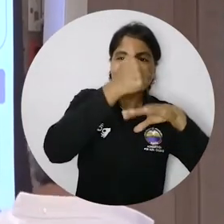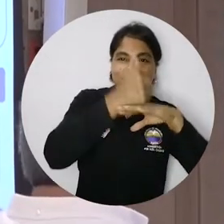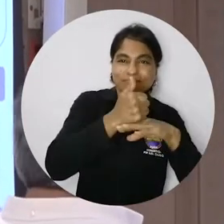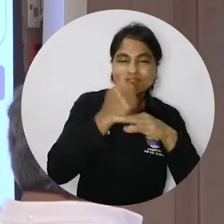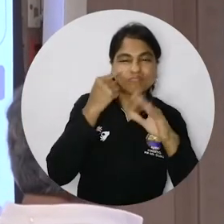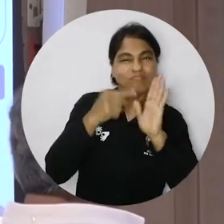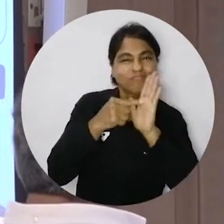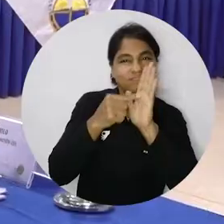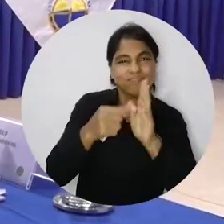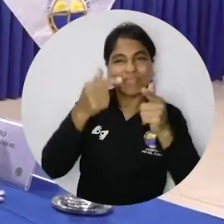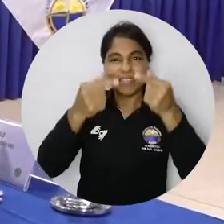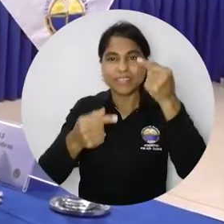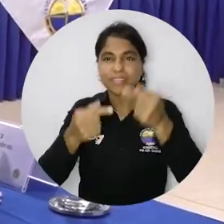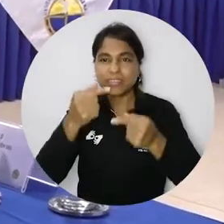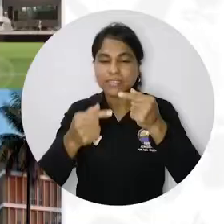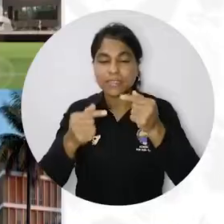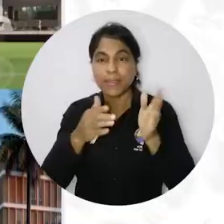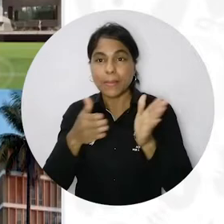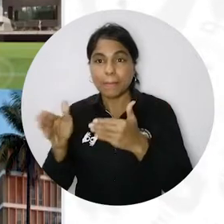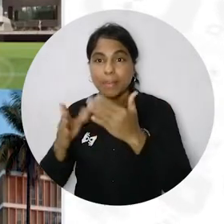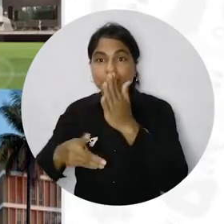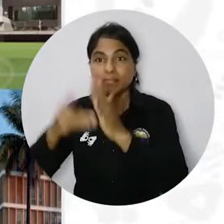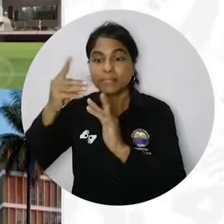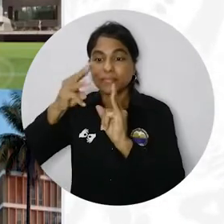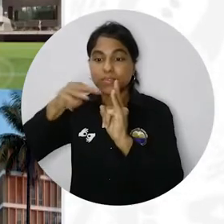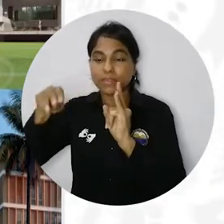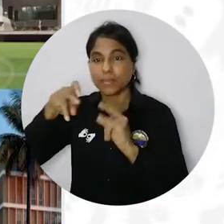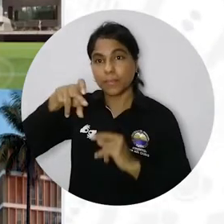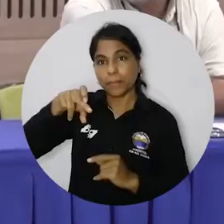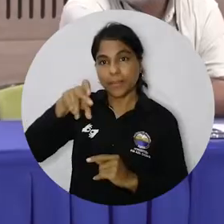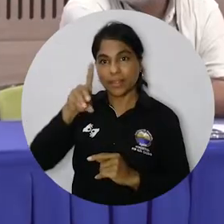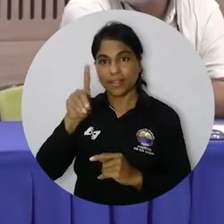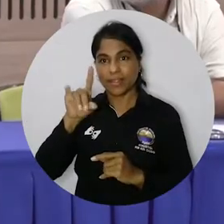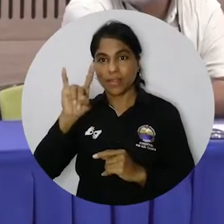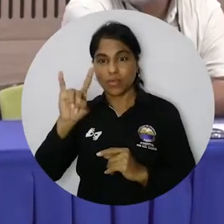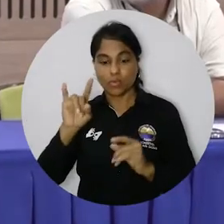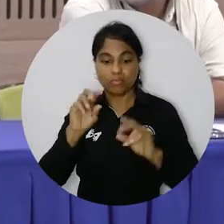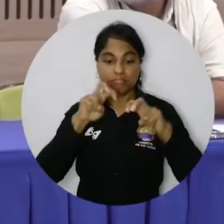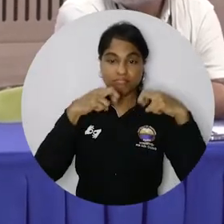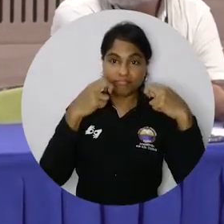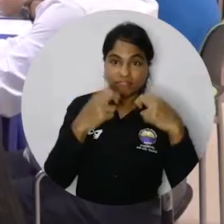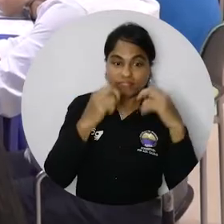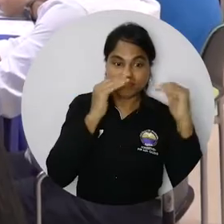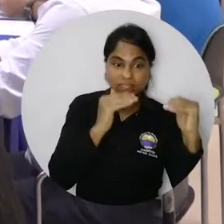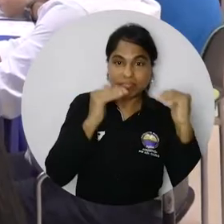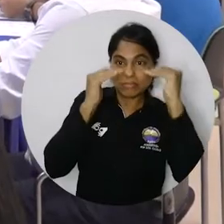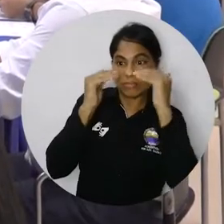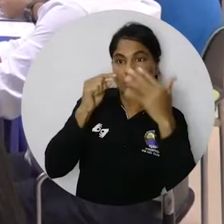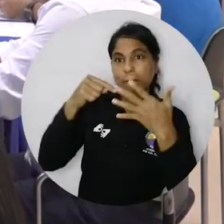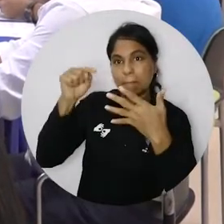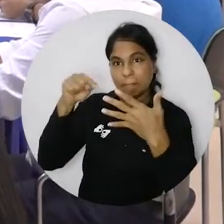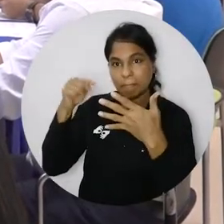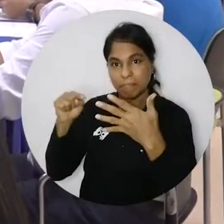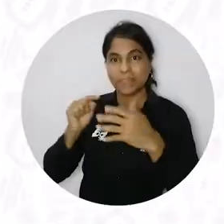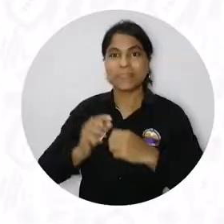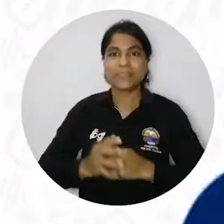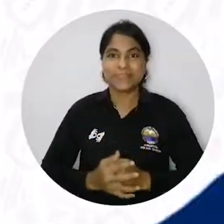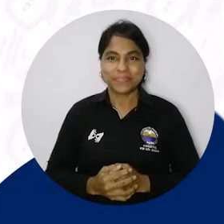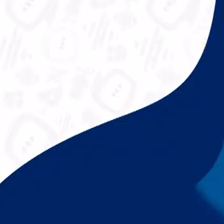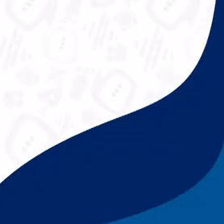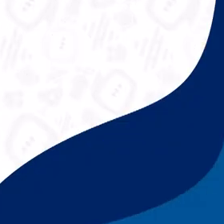gestión rectoral, en la ejecución financiera y en el plan de desarrollo universitario, los cuales fueron bien calificados por los miembros del máximo